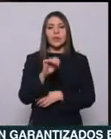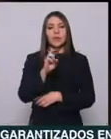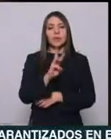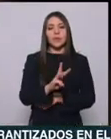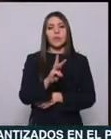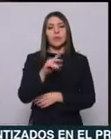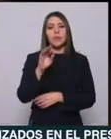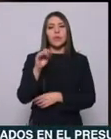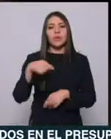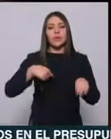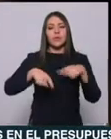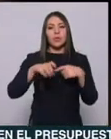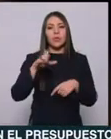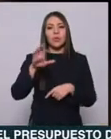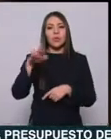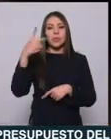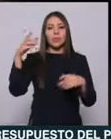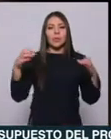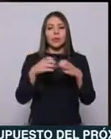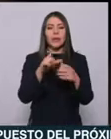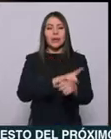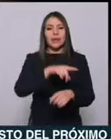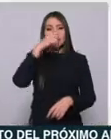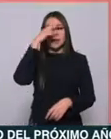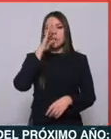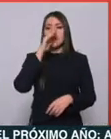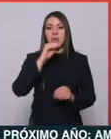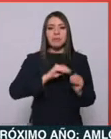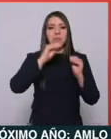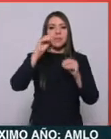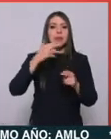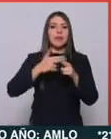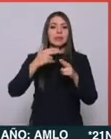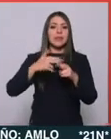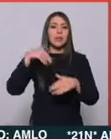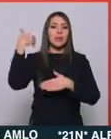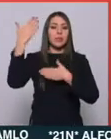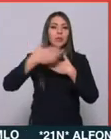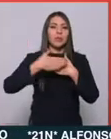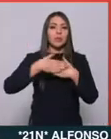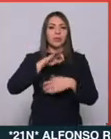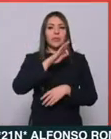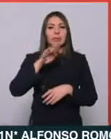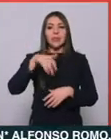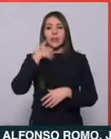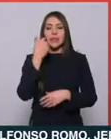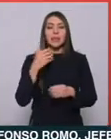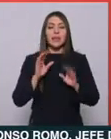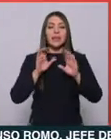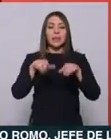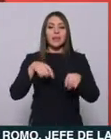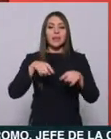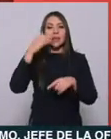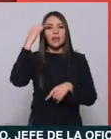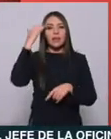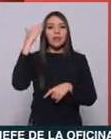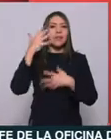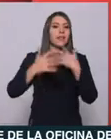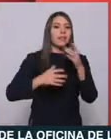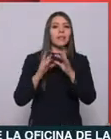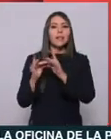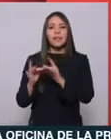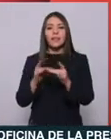Liga de Fútbol Femenina de su país, aunque no podrá saltar al campo hasta la próxima temporada. Su entrada al mundo del fútbol llega después de meses de polémica y